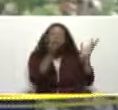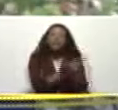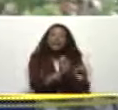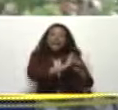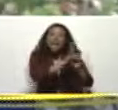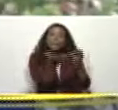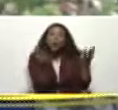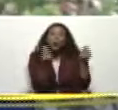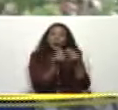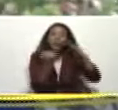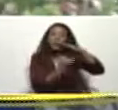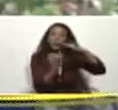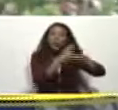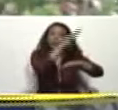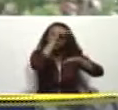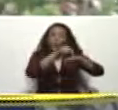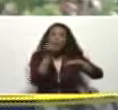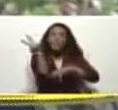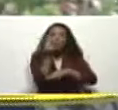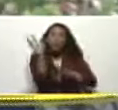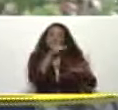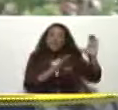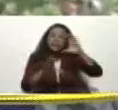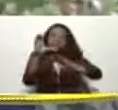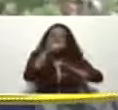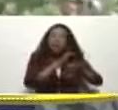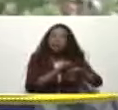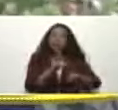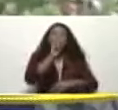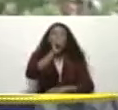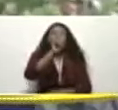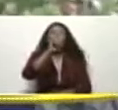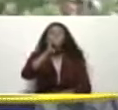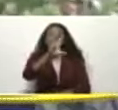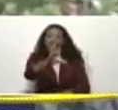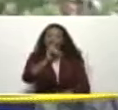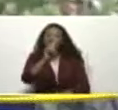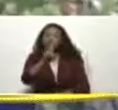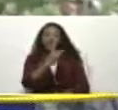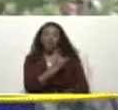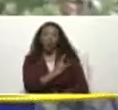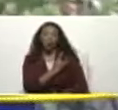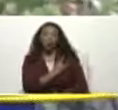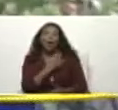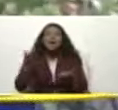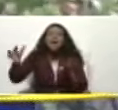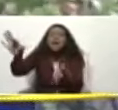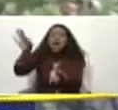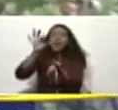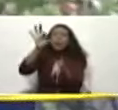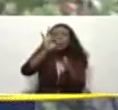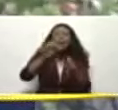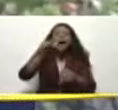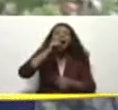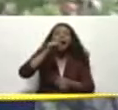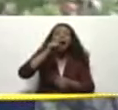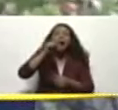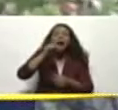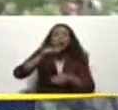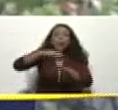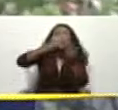presidente, junto con el Instituto Venezolano de Investigaciones Científicas y la UCB, a recolectar las aguas residuales